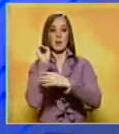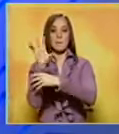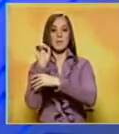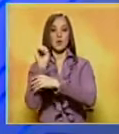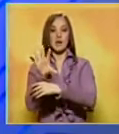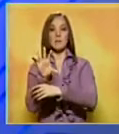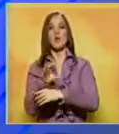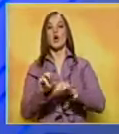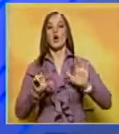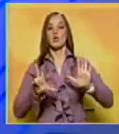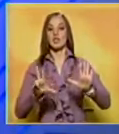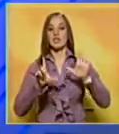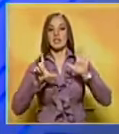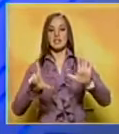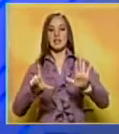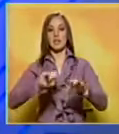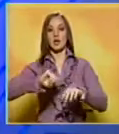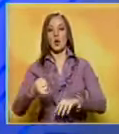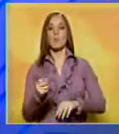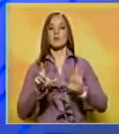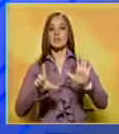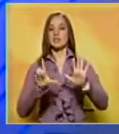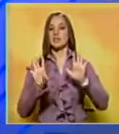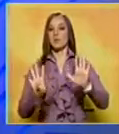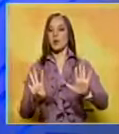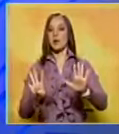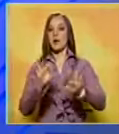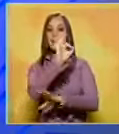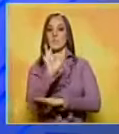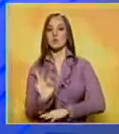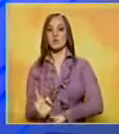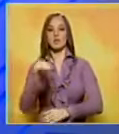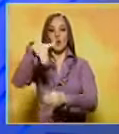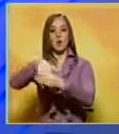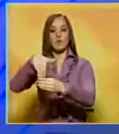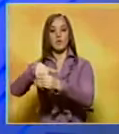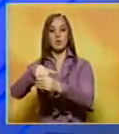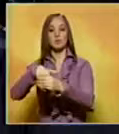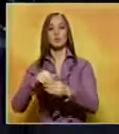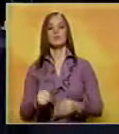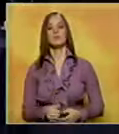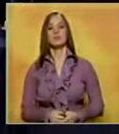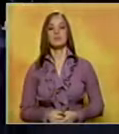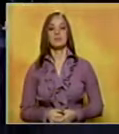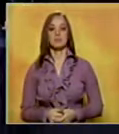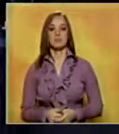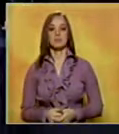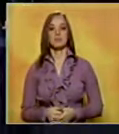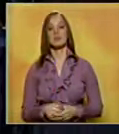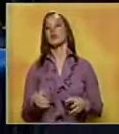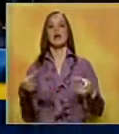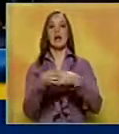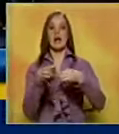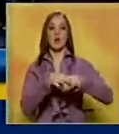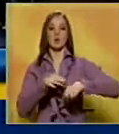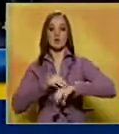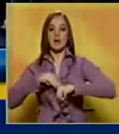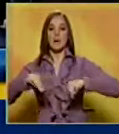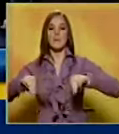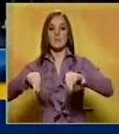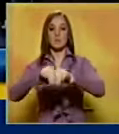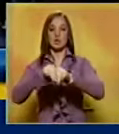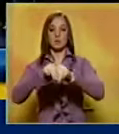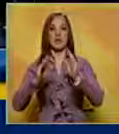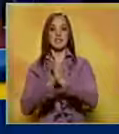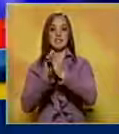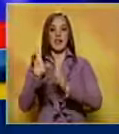obtener 87,79% de los votos este domingo. Randolfo Blanco con la información. La Junta Municipal Electoral de San Diego